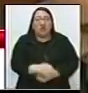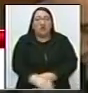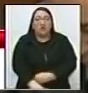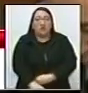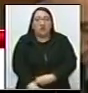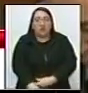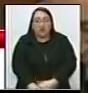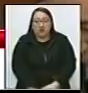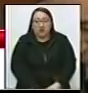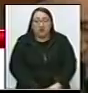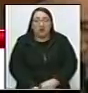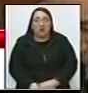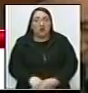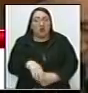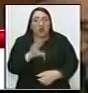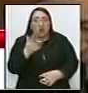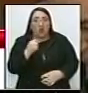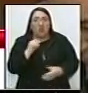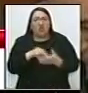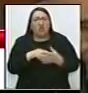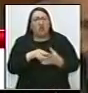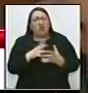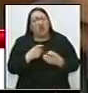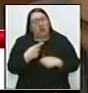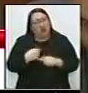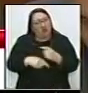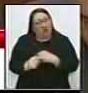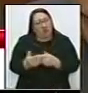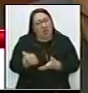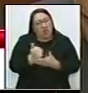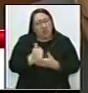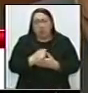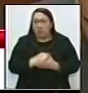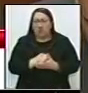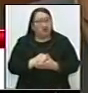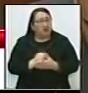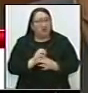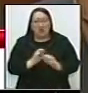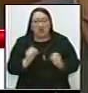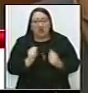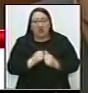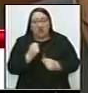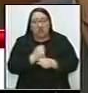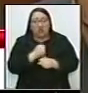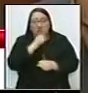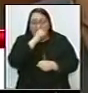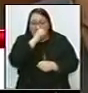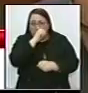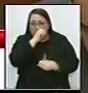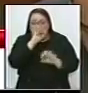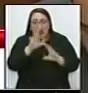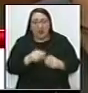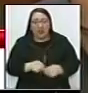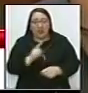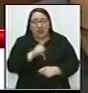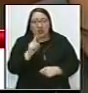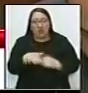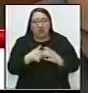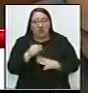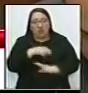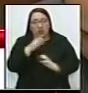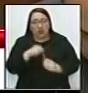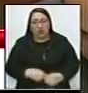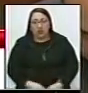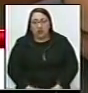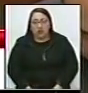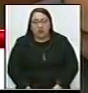que no había un condicionamiento a la estructura y al texto de cada uno de los proyectos.